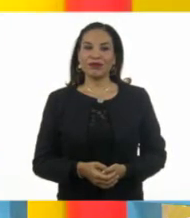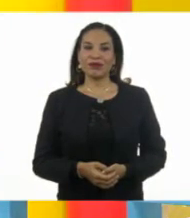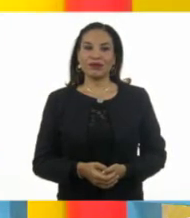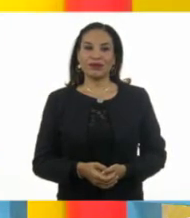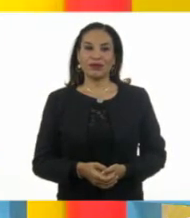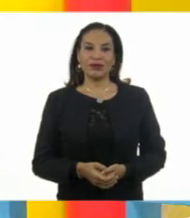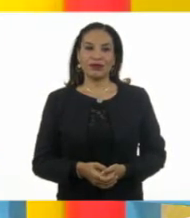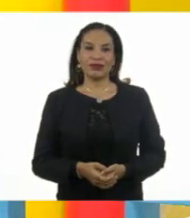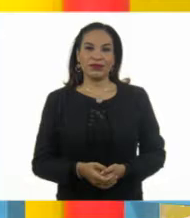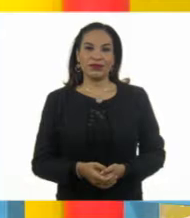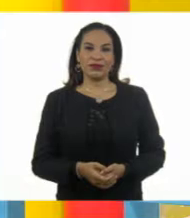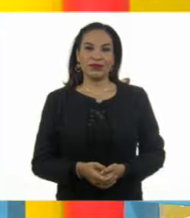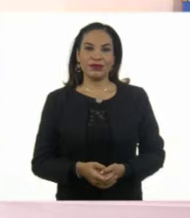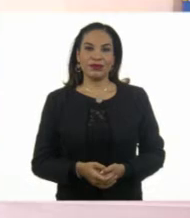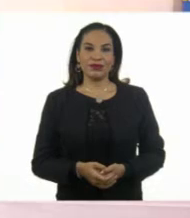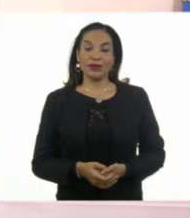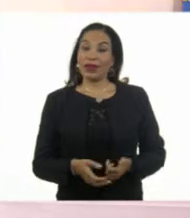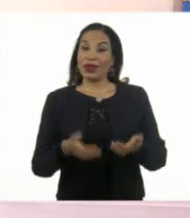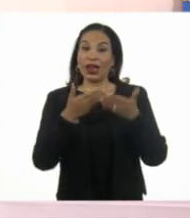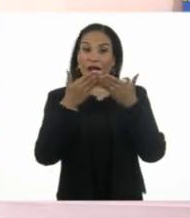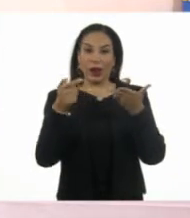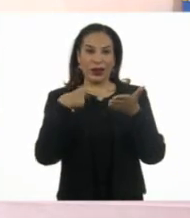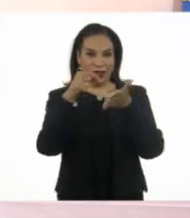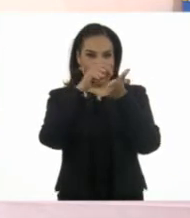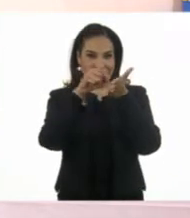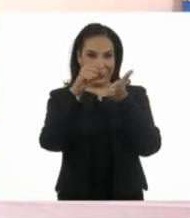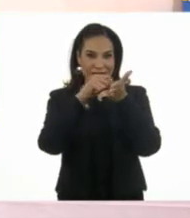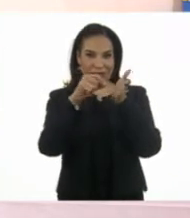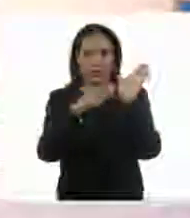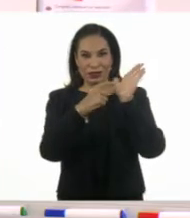Y lo voy a escribir aquí.